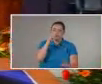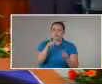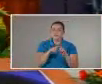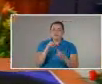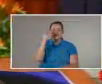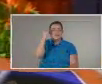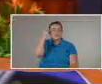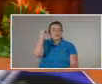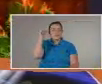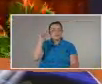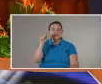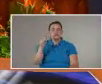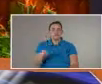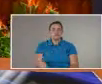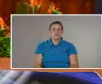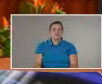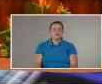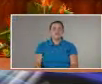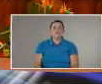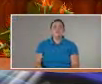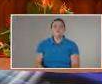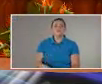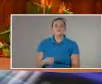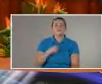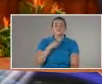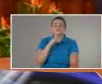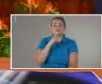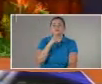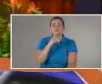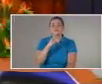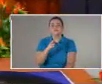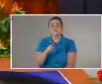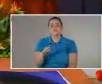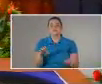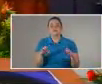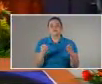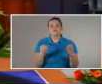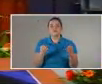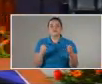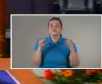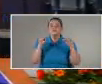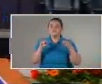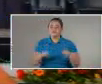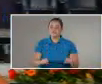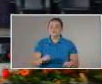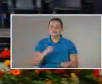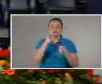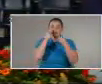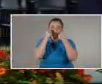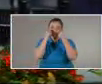Imagínese eso, hermano. Por eso le digo, y entonces, ¿se vale llorar?